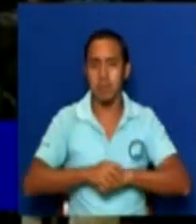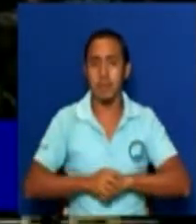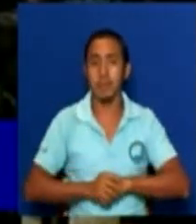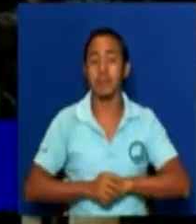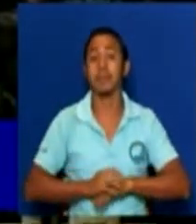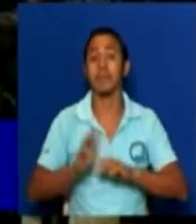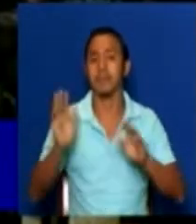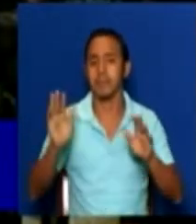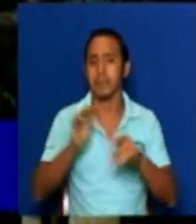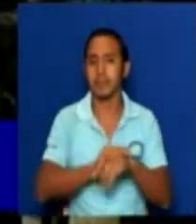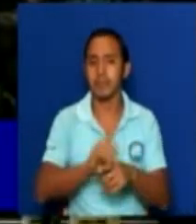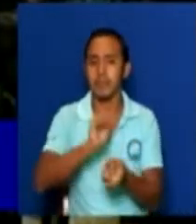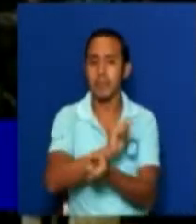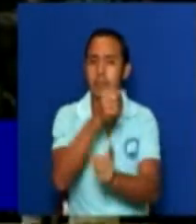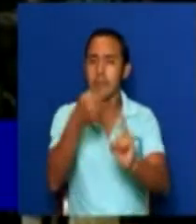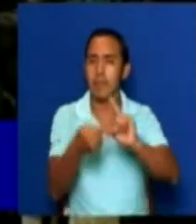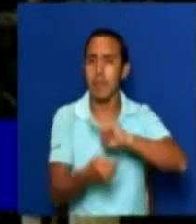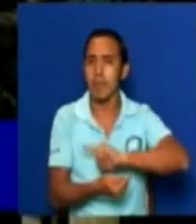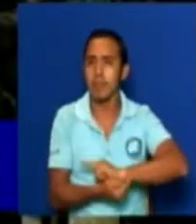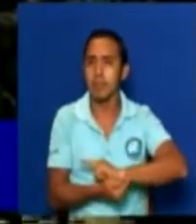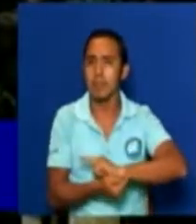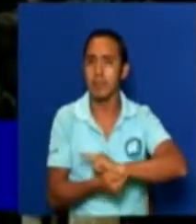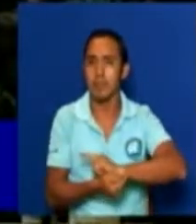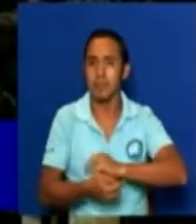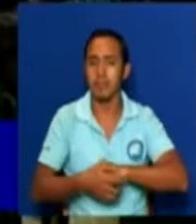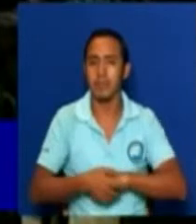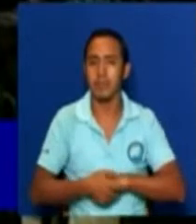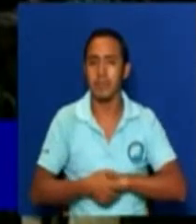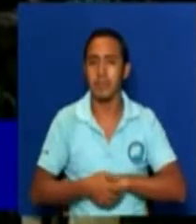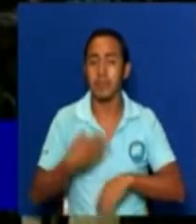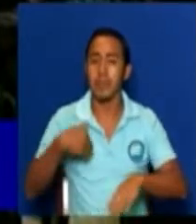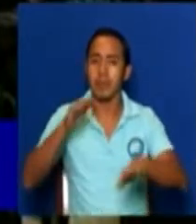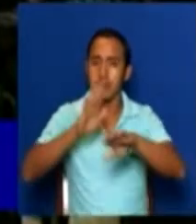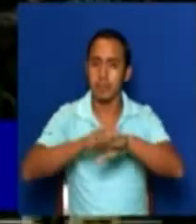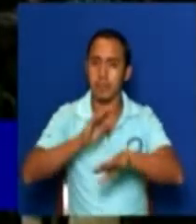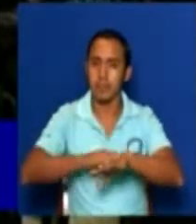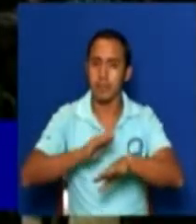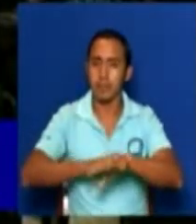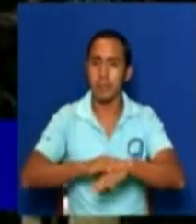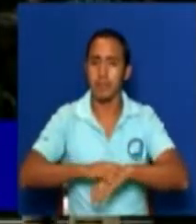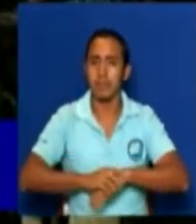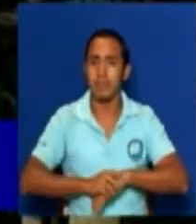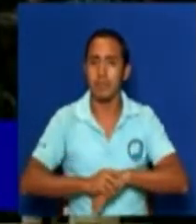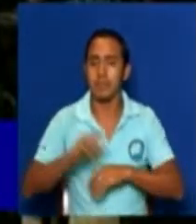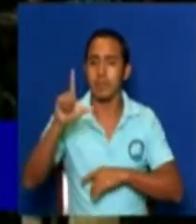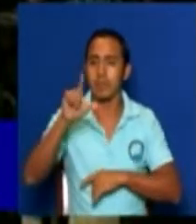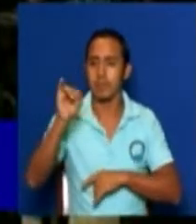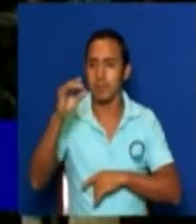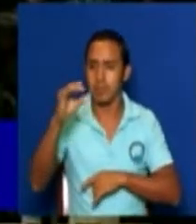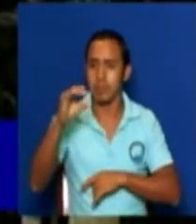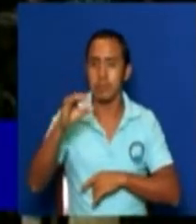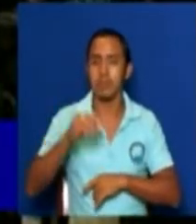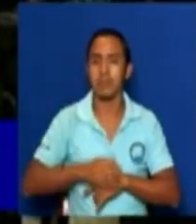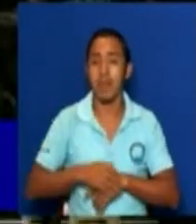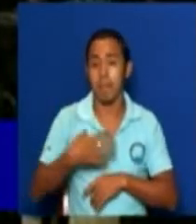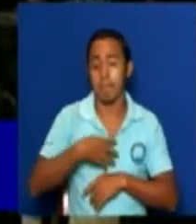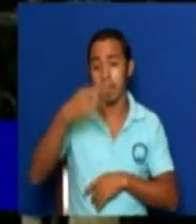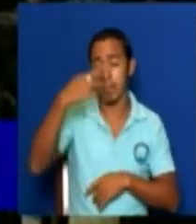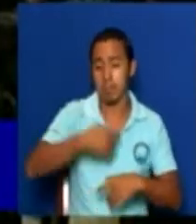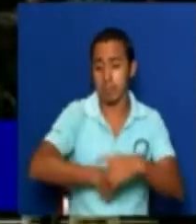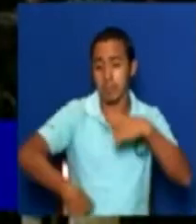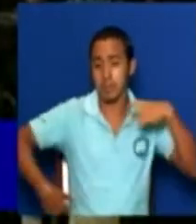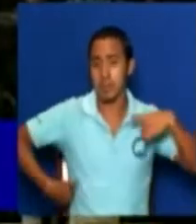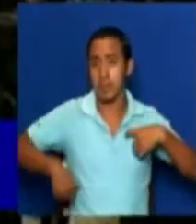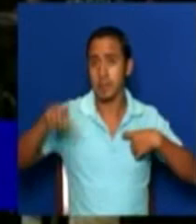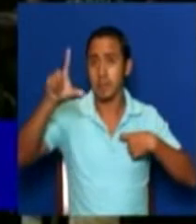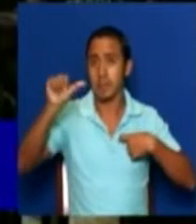la reforma. Vamos a solicitársela al licenciado Lacayo. Él es nuestro presidente